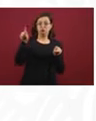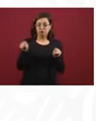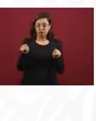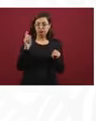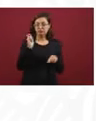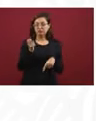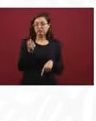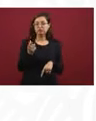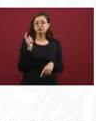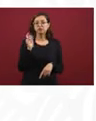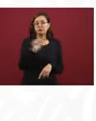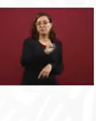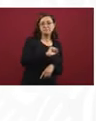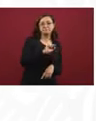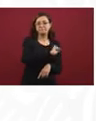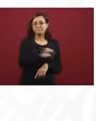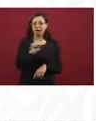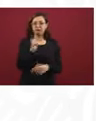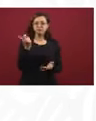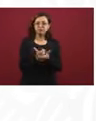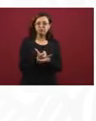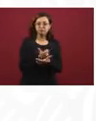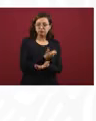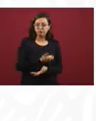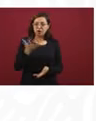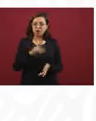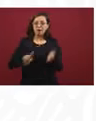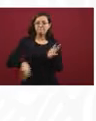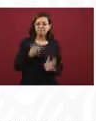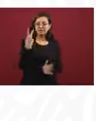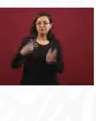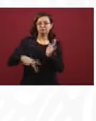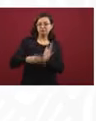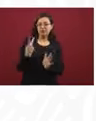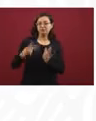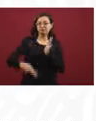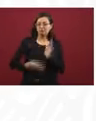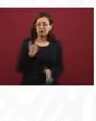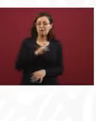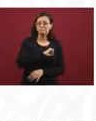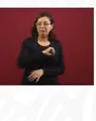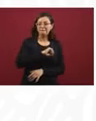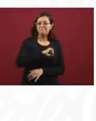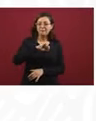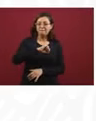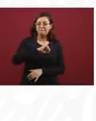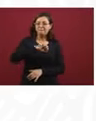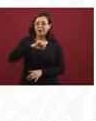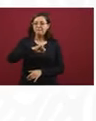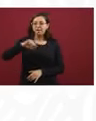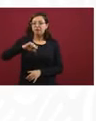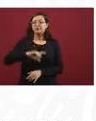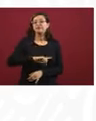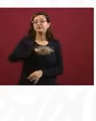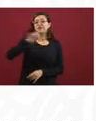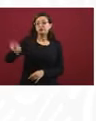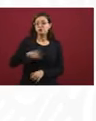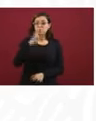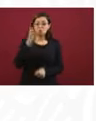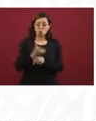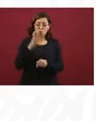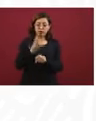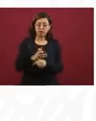gasolinazo. Luego se ven los regasolinazos que hubo, y en la Cuarta Transformación